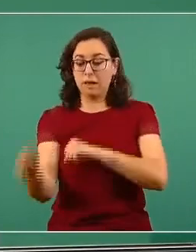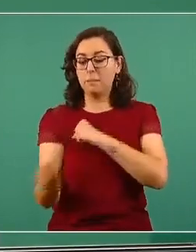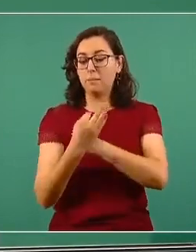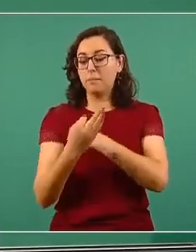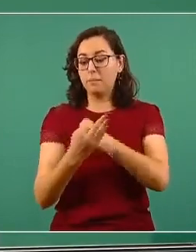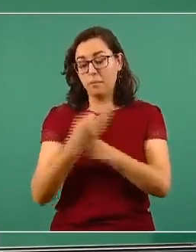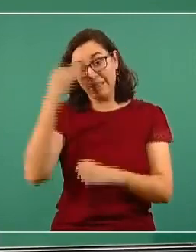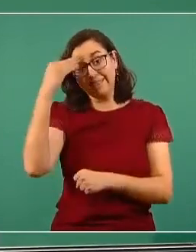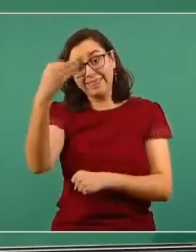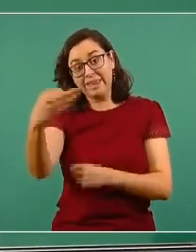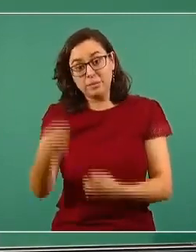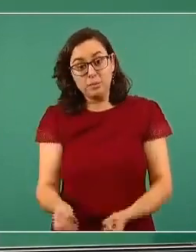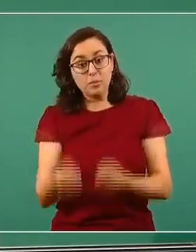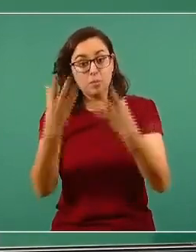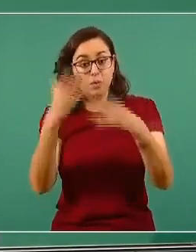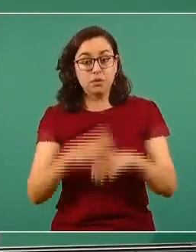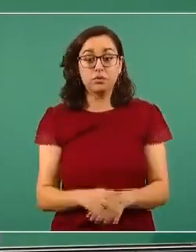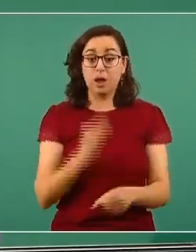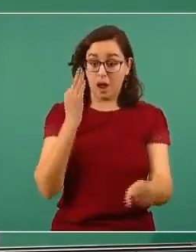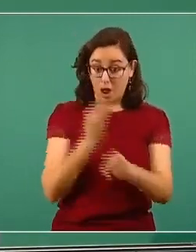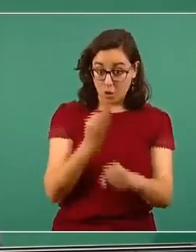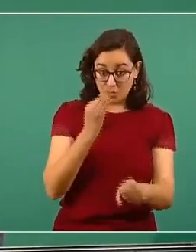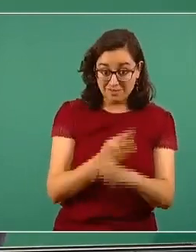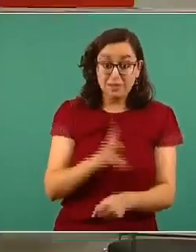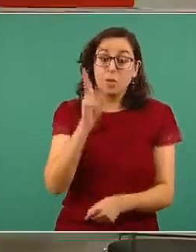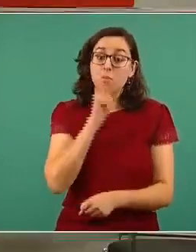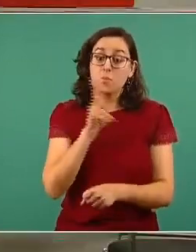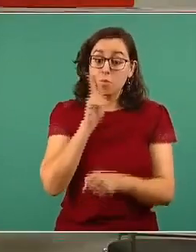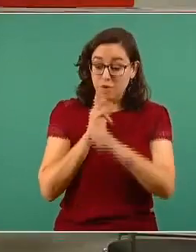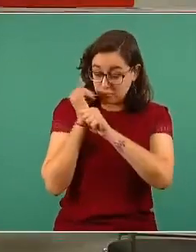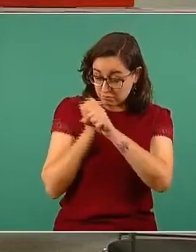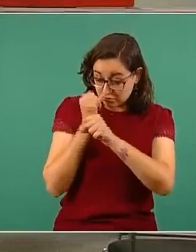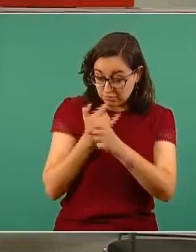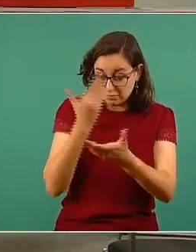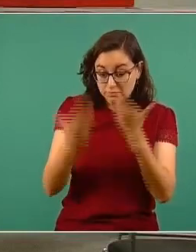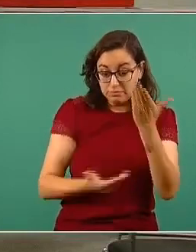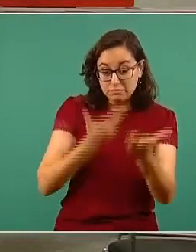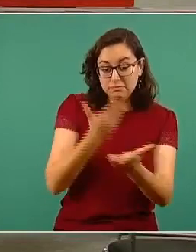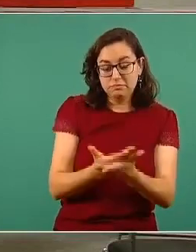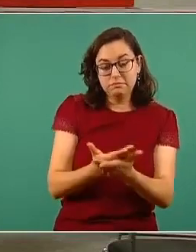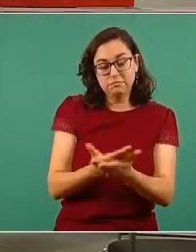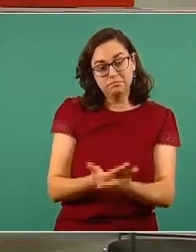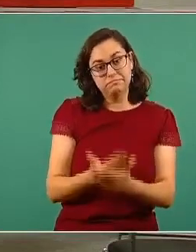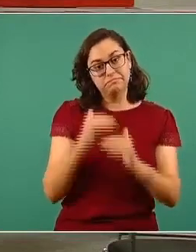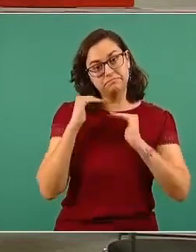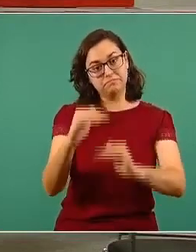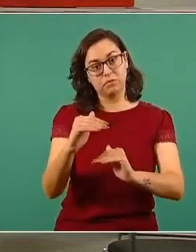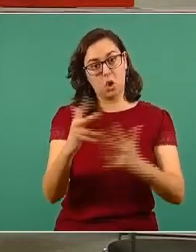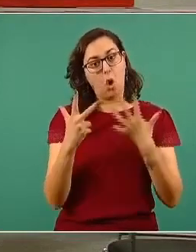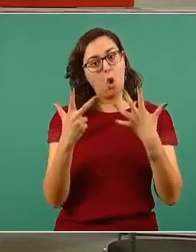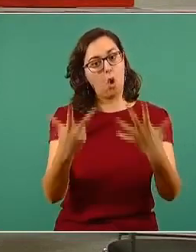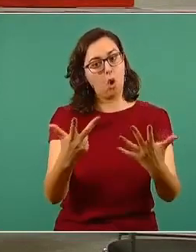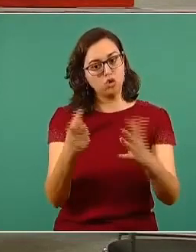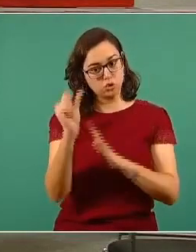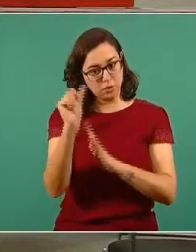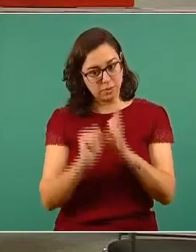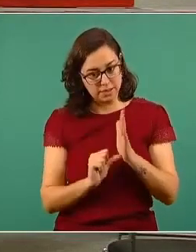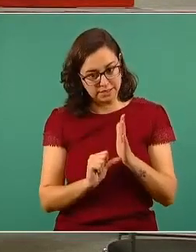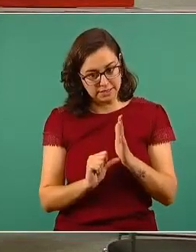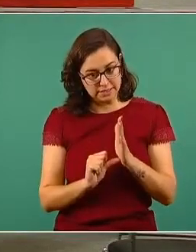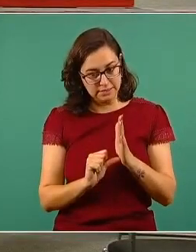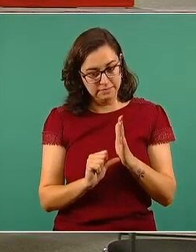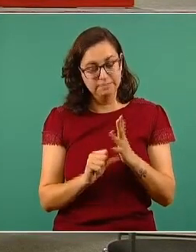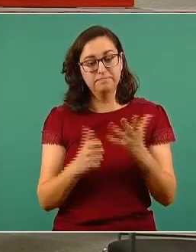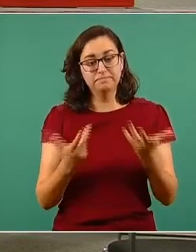este momento hay evidencia científica de que al menos 8 meses, y hay razones para considerar que es probable que